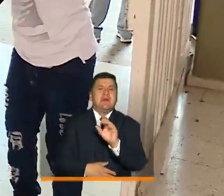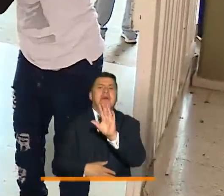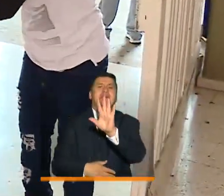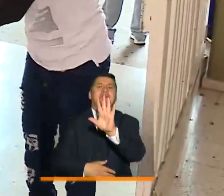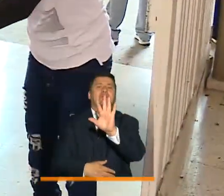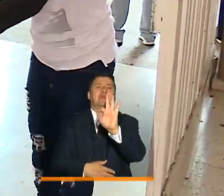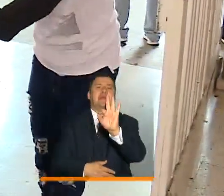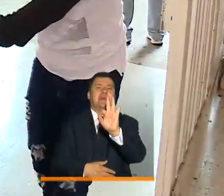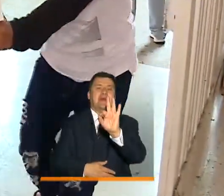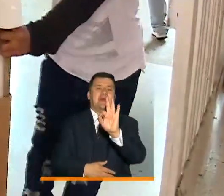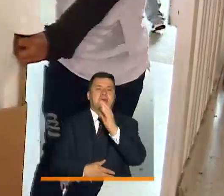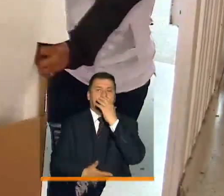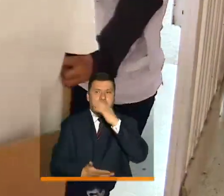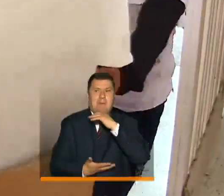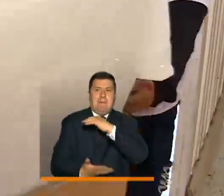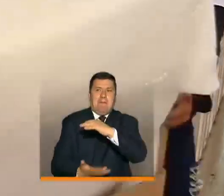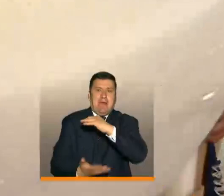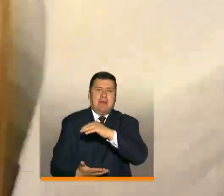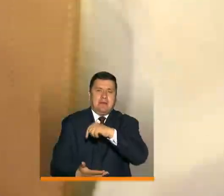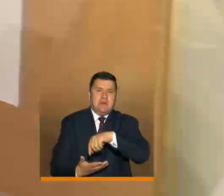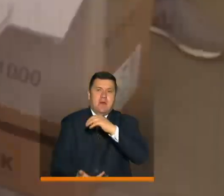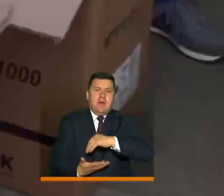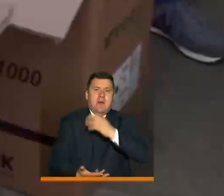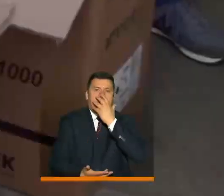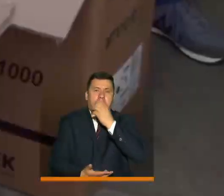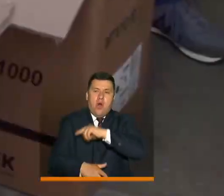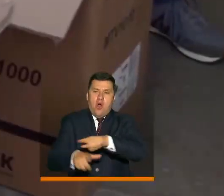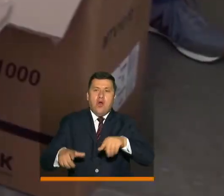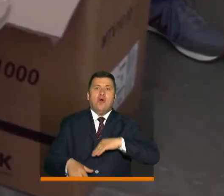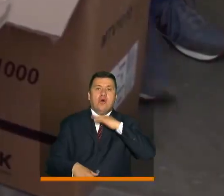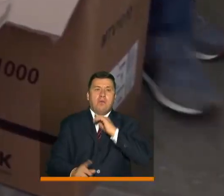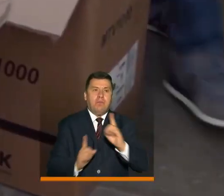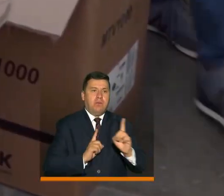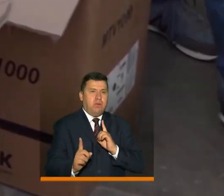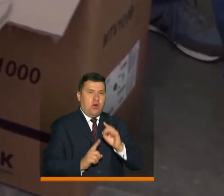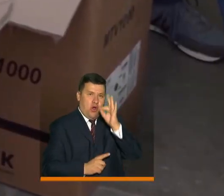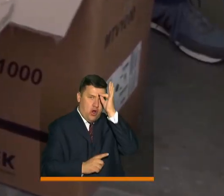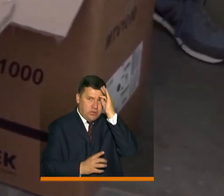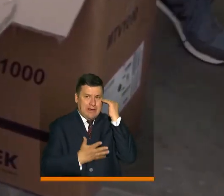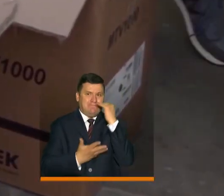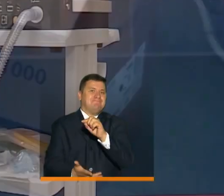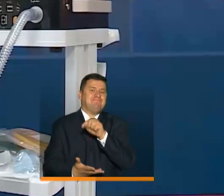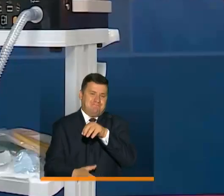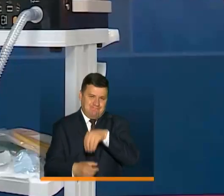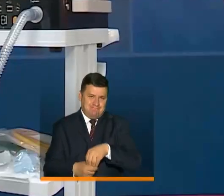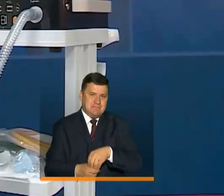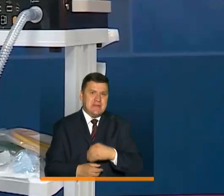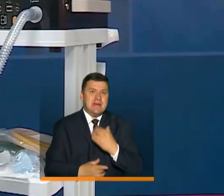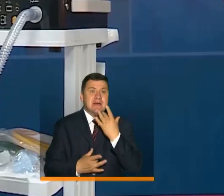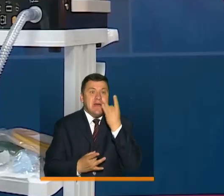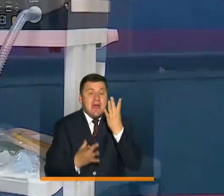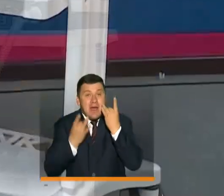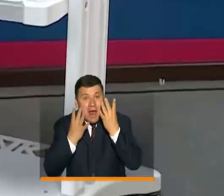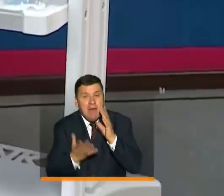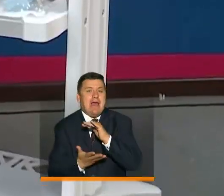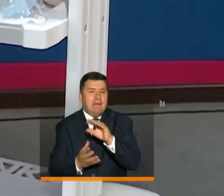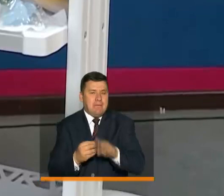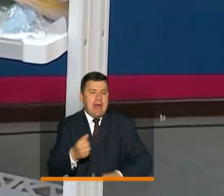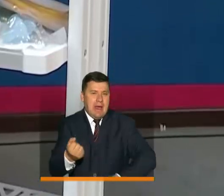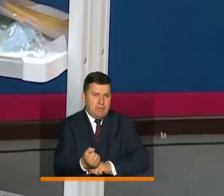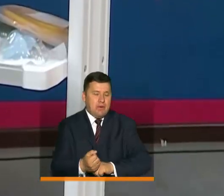53 ventiladores para poder tener la capacidad hospitalaria suficiente para atender los casos más críticos.